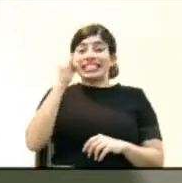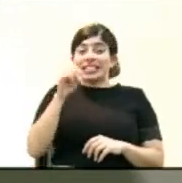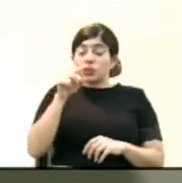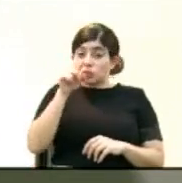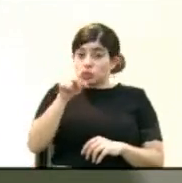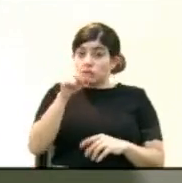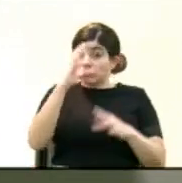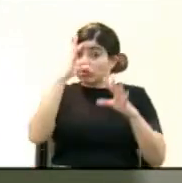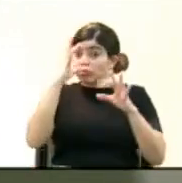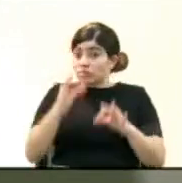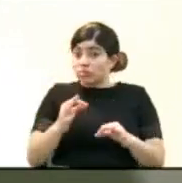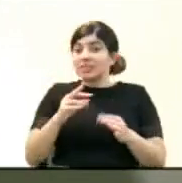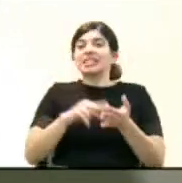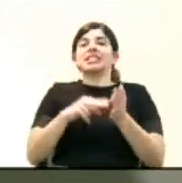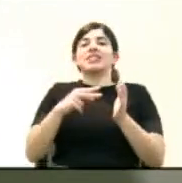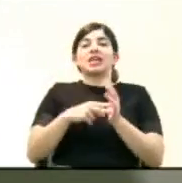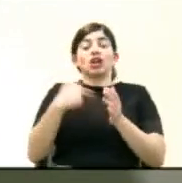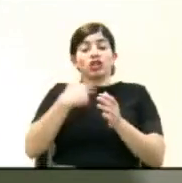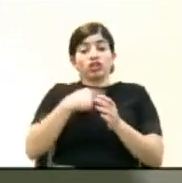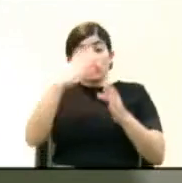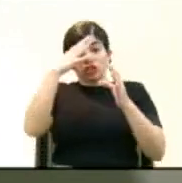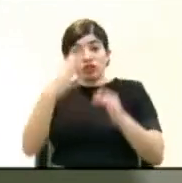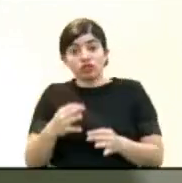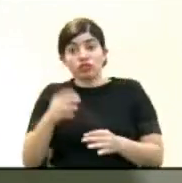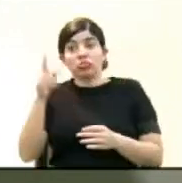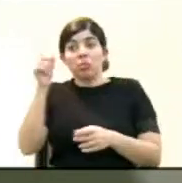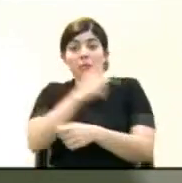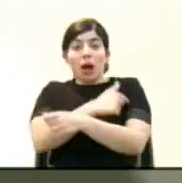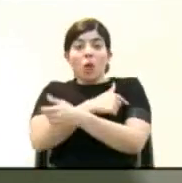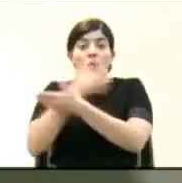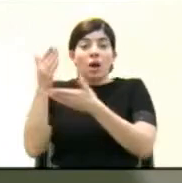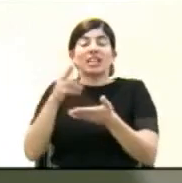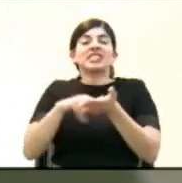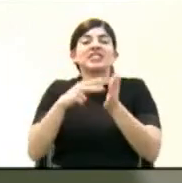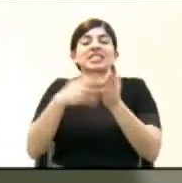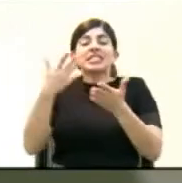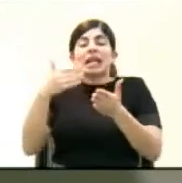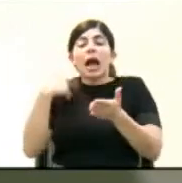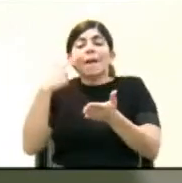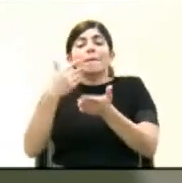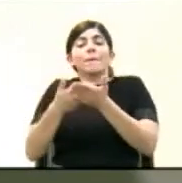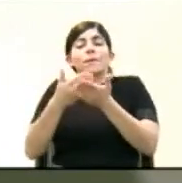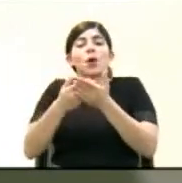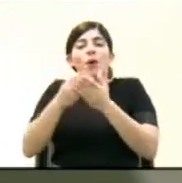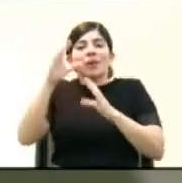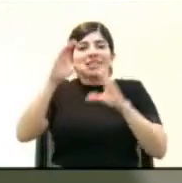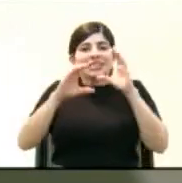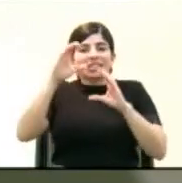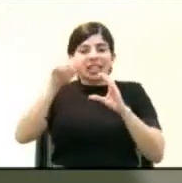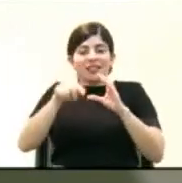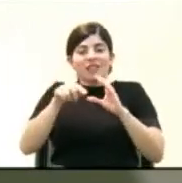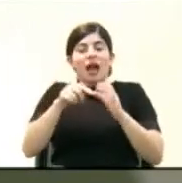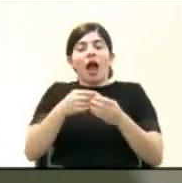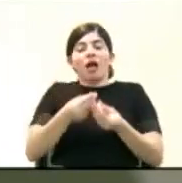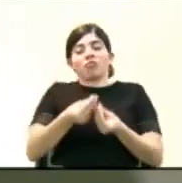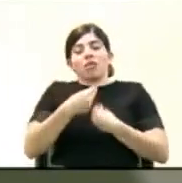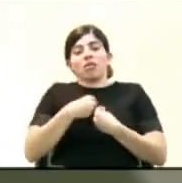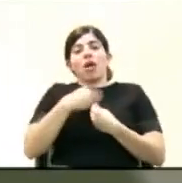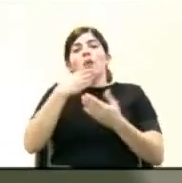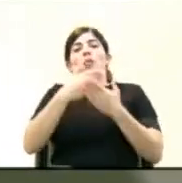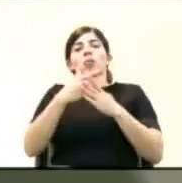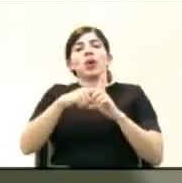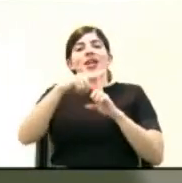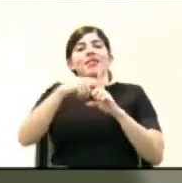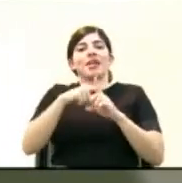la decisión es porque hay suficiente evidencia que indica que estos intercambios generan un buen nivel de anticuerpos.